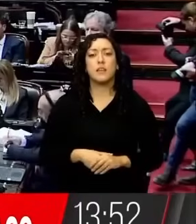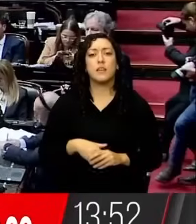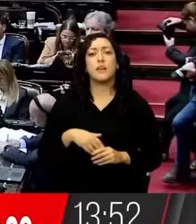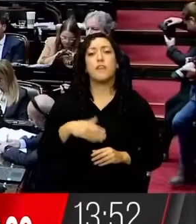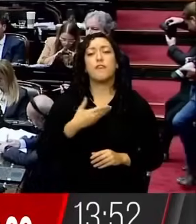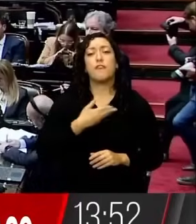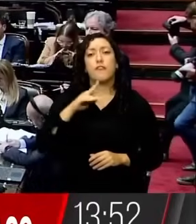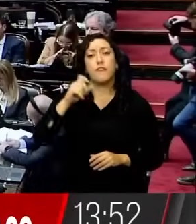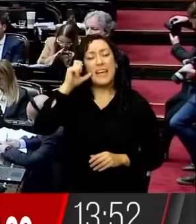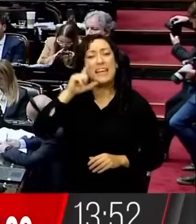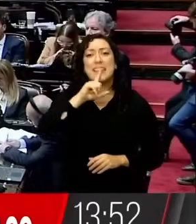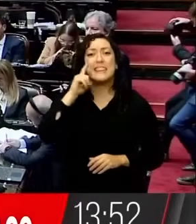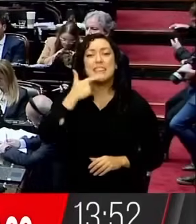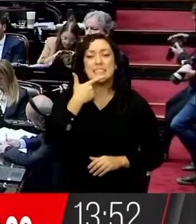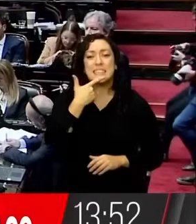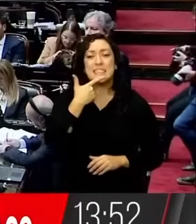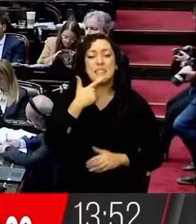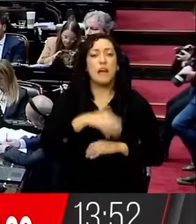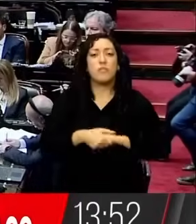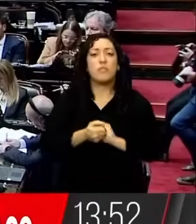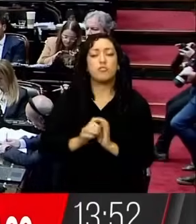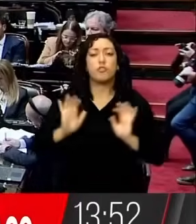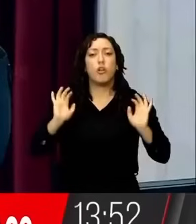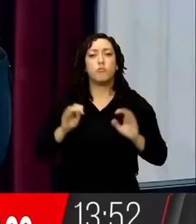Andrea Freites, abstención.